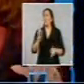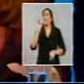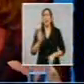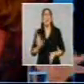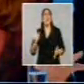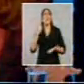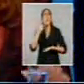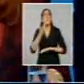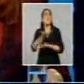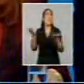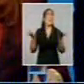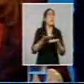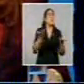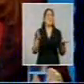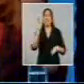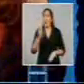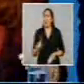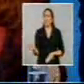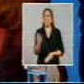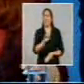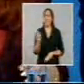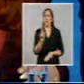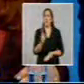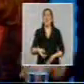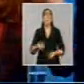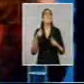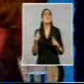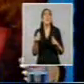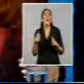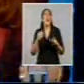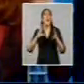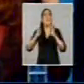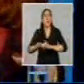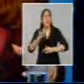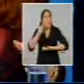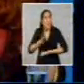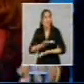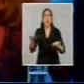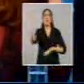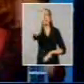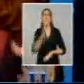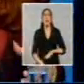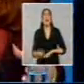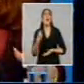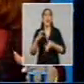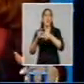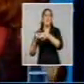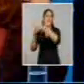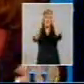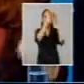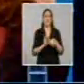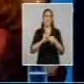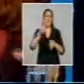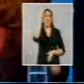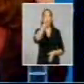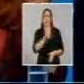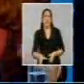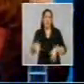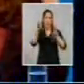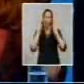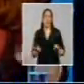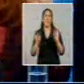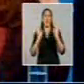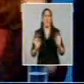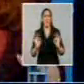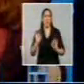solamente eso. Es la visión federal e integral que este espacio político